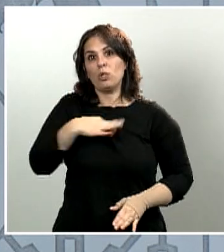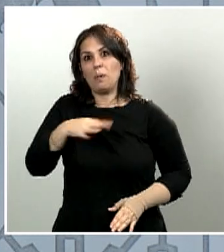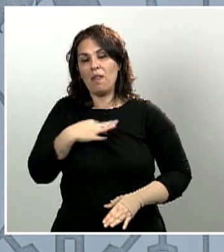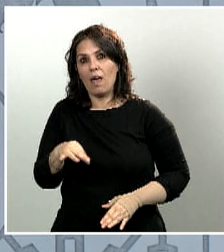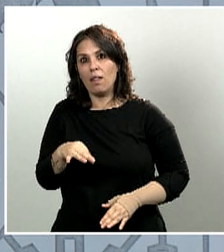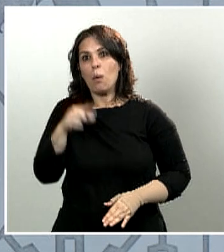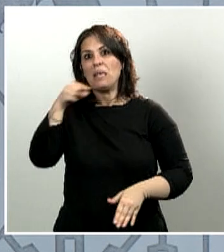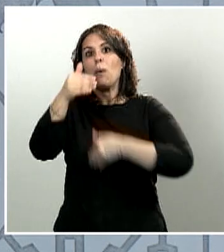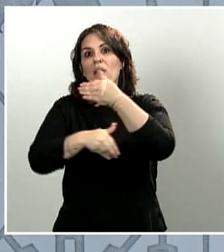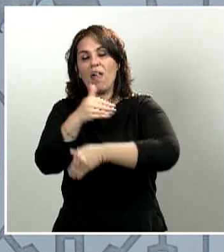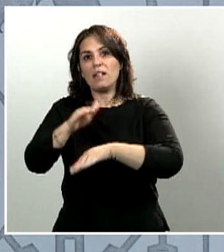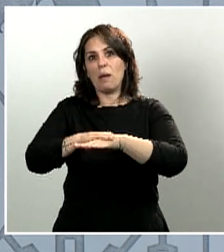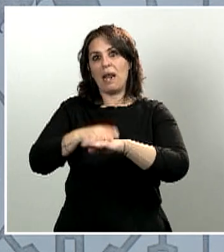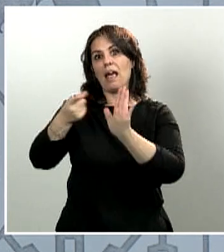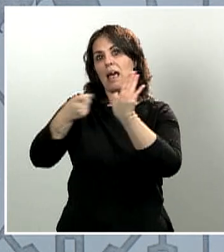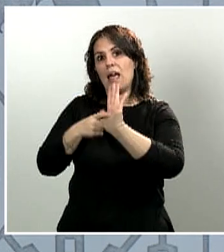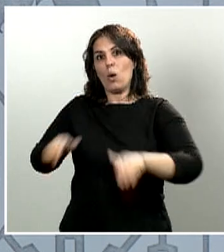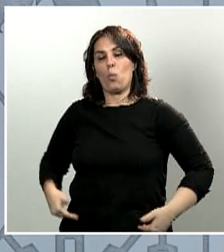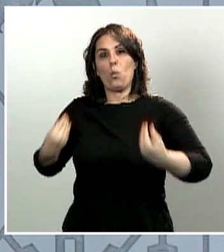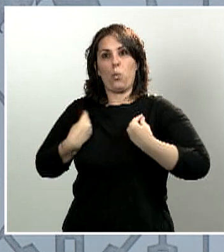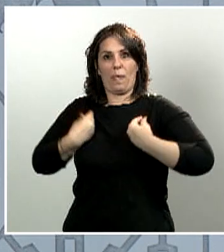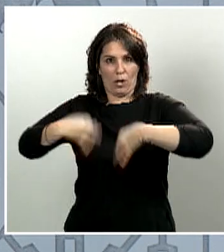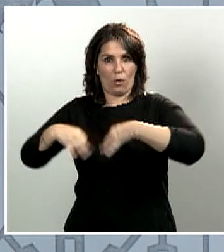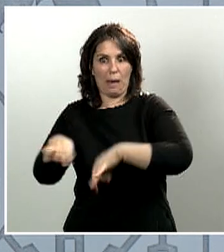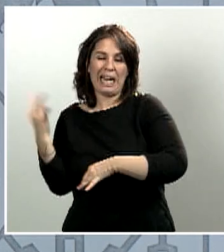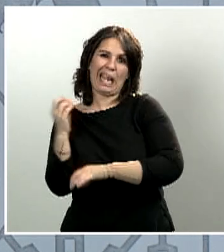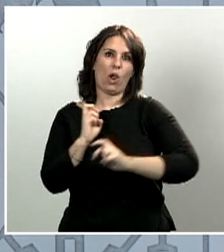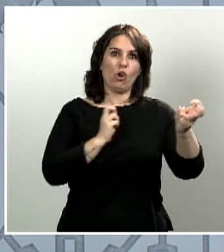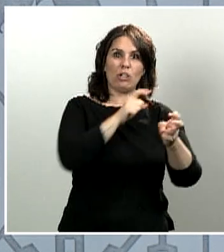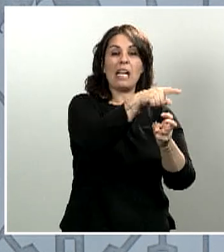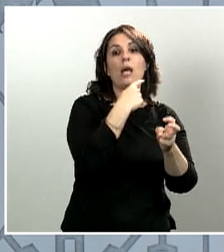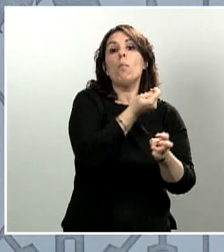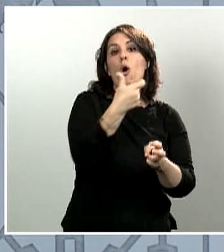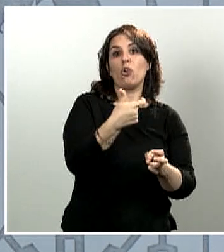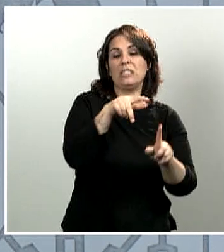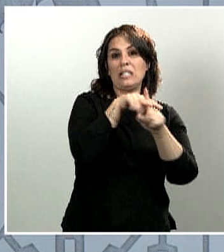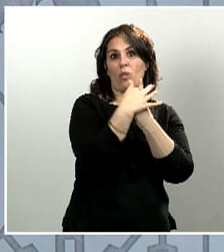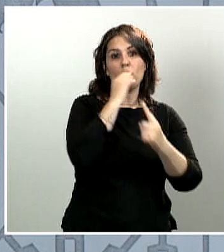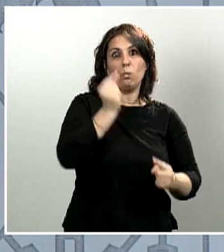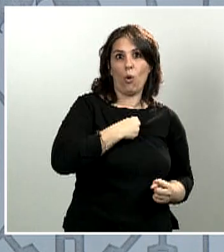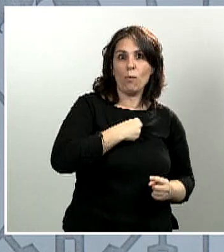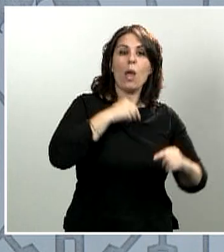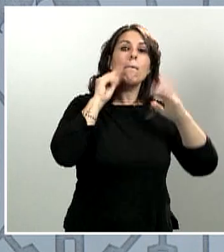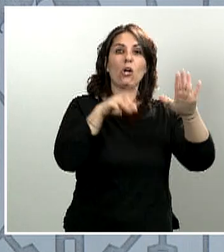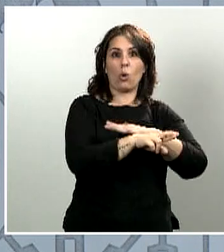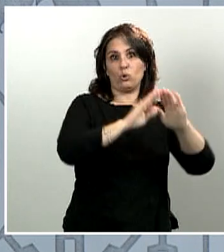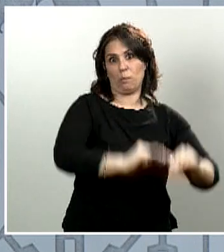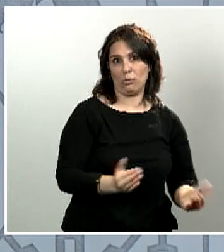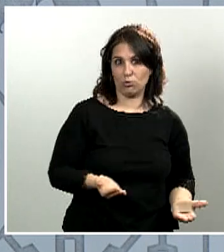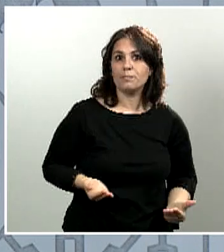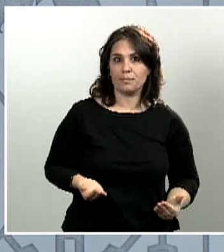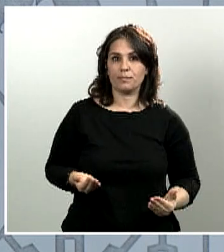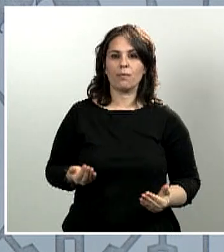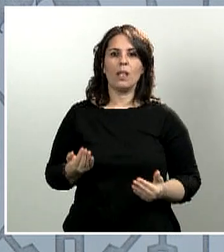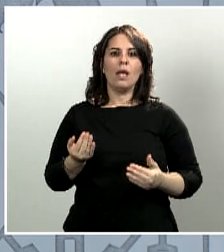menos en un proceso de tránsito. Pero sí que es cierto que son decisiones que se deben de tomar con mucho cuidado.